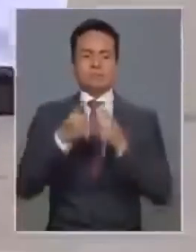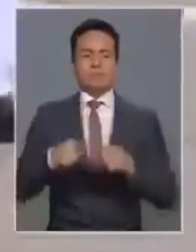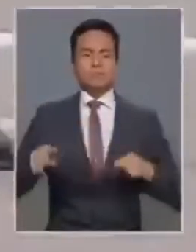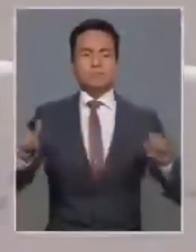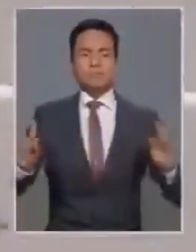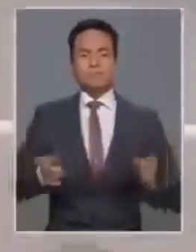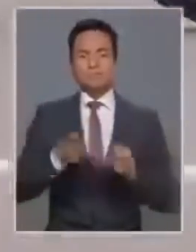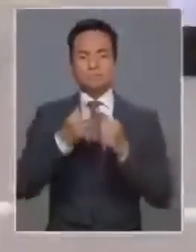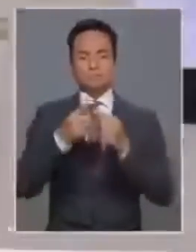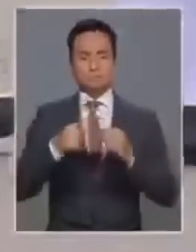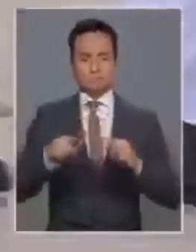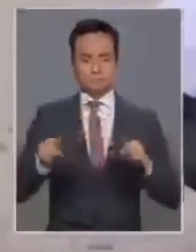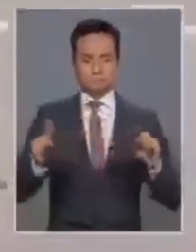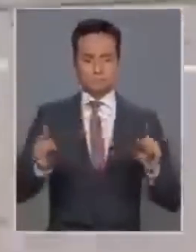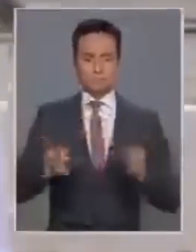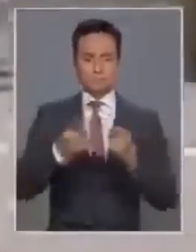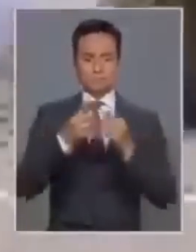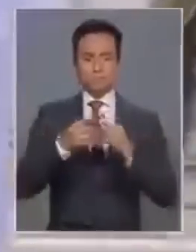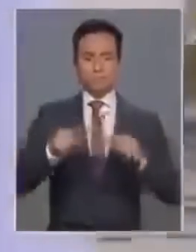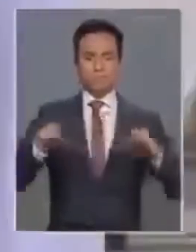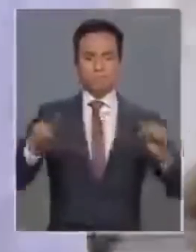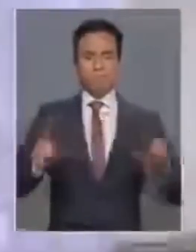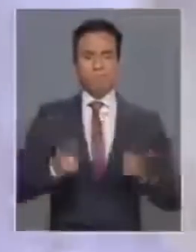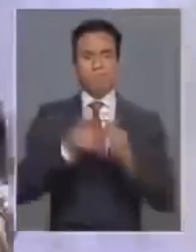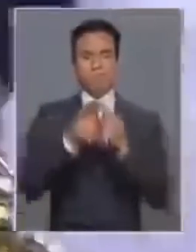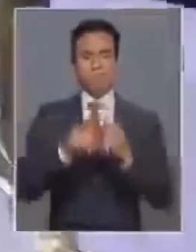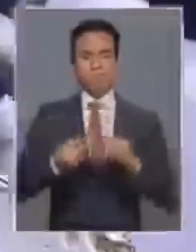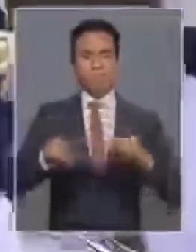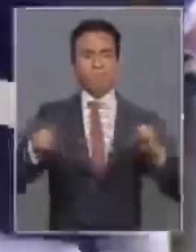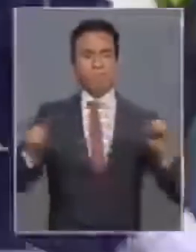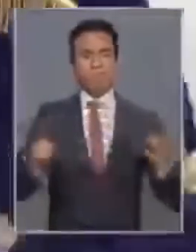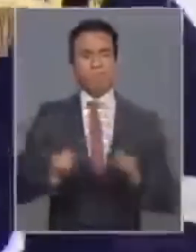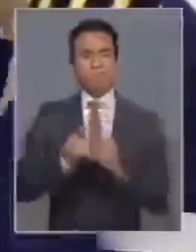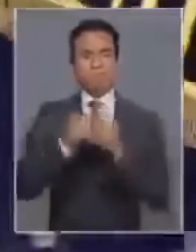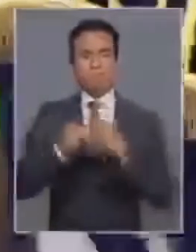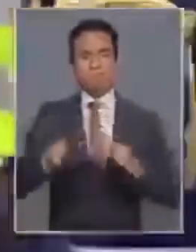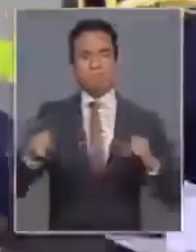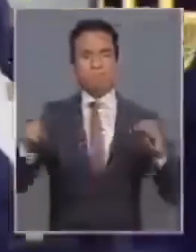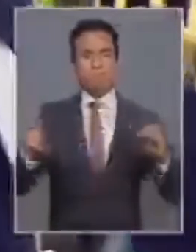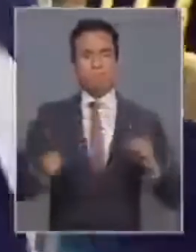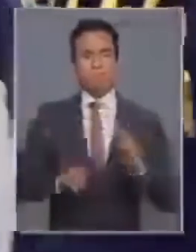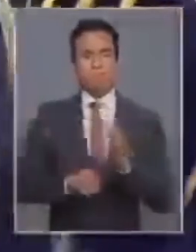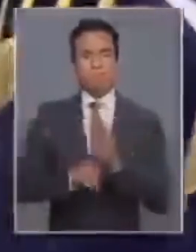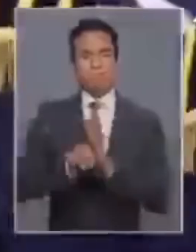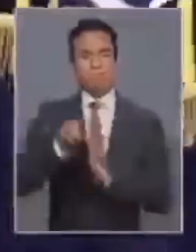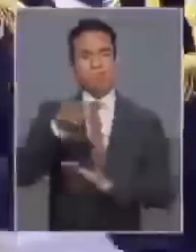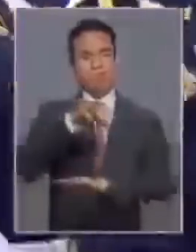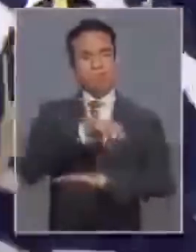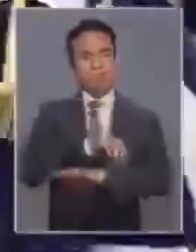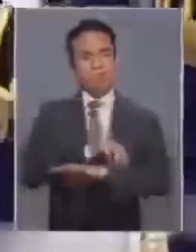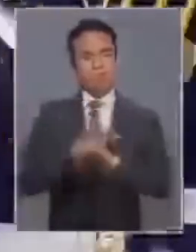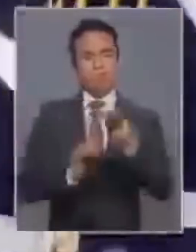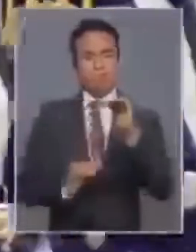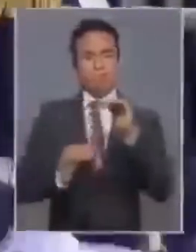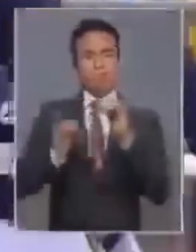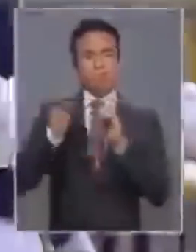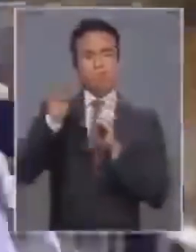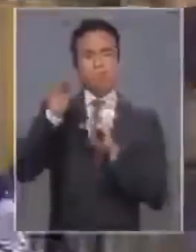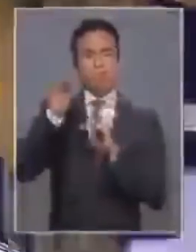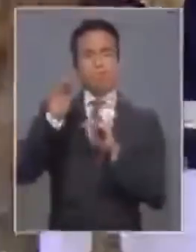La institución cumple un rol esencial y estratégico para el desarrollo de la nación, el que tiene su máxima